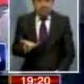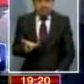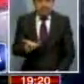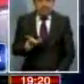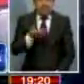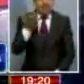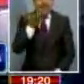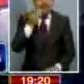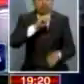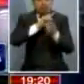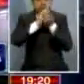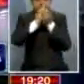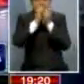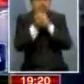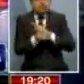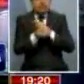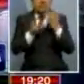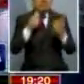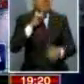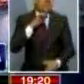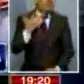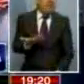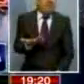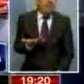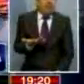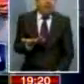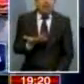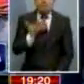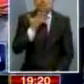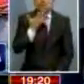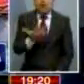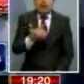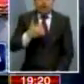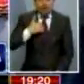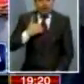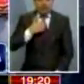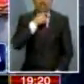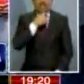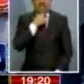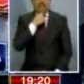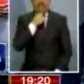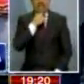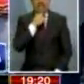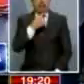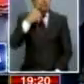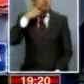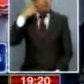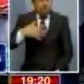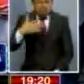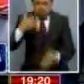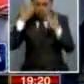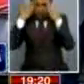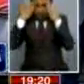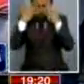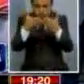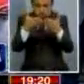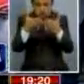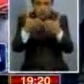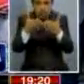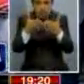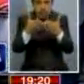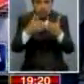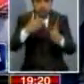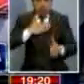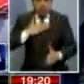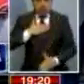¿Y saben en qué van a ser revolucionarios? Porque nosotros queremos poner como principal foco de